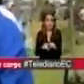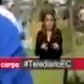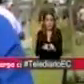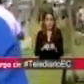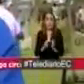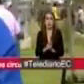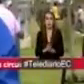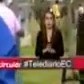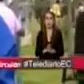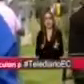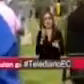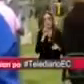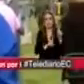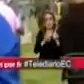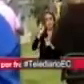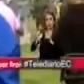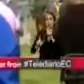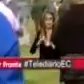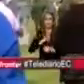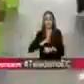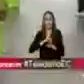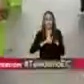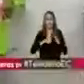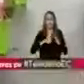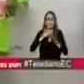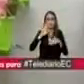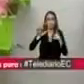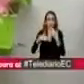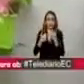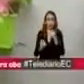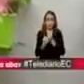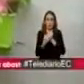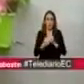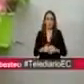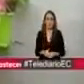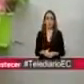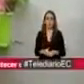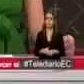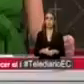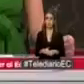funcionarios del Gobierno Nacional y Ministerio de Gobierno. Mariuxi Buenaño, Medios Públicos.